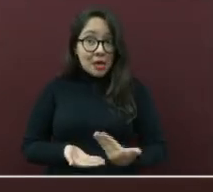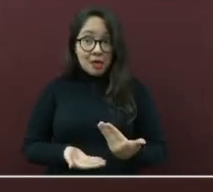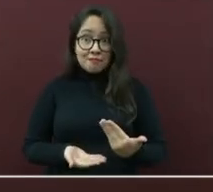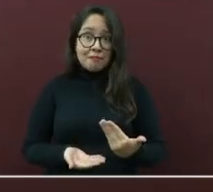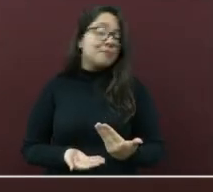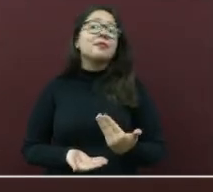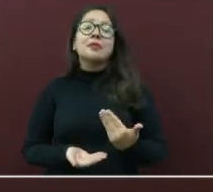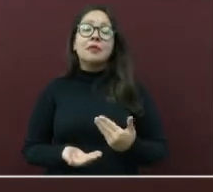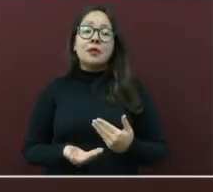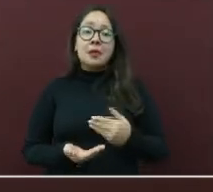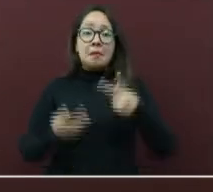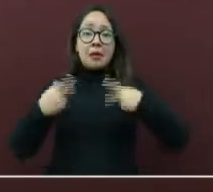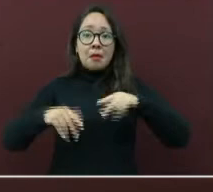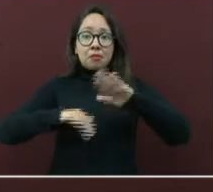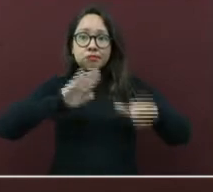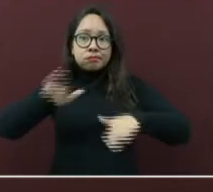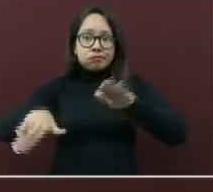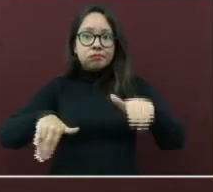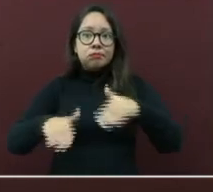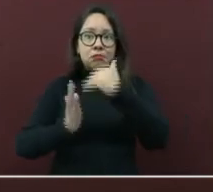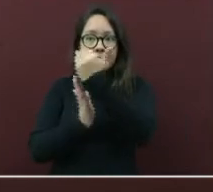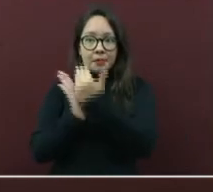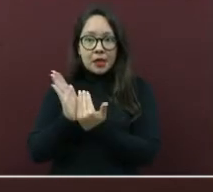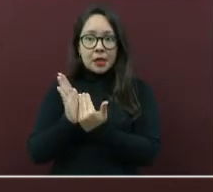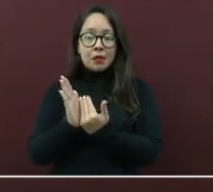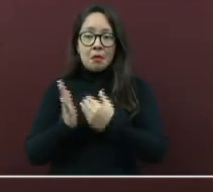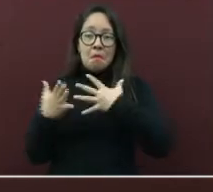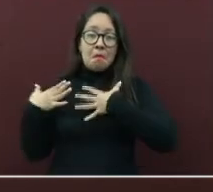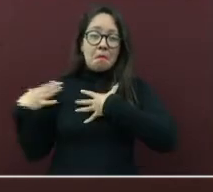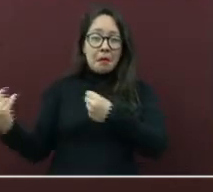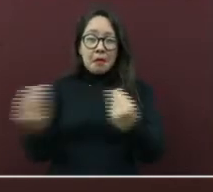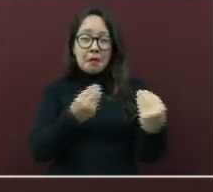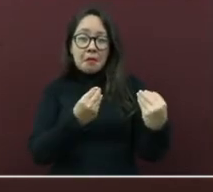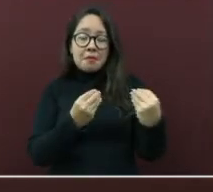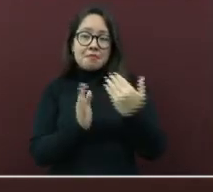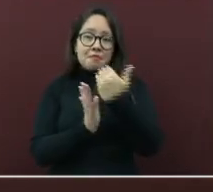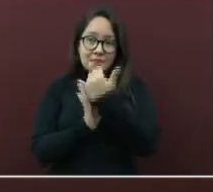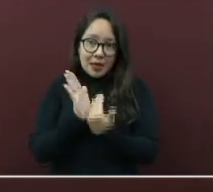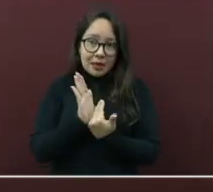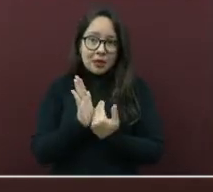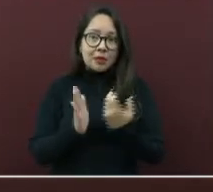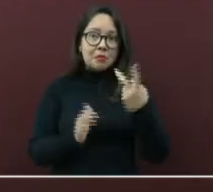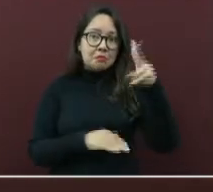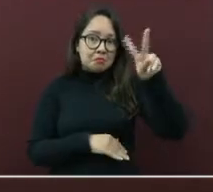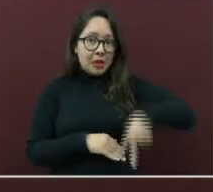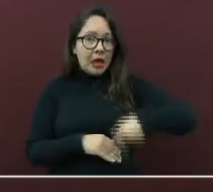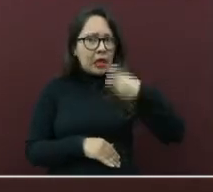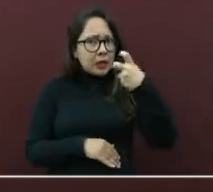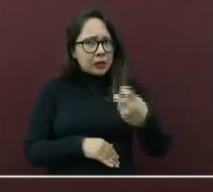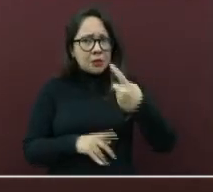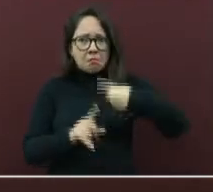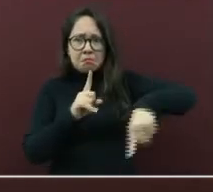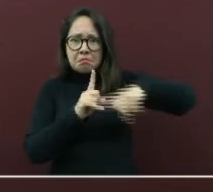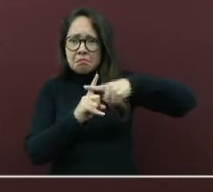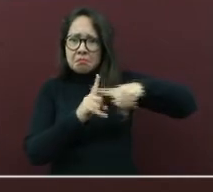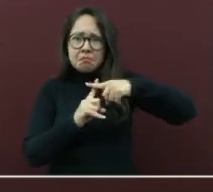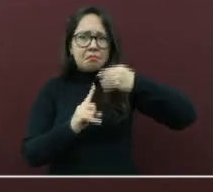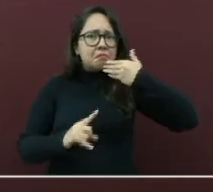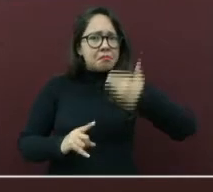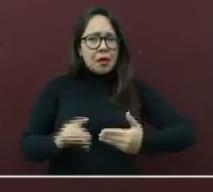a batimos la mortalidad el contagio y esto son resultados muy favorables y por supuesto